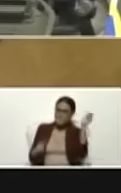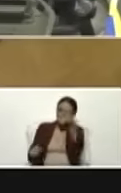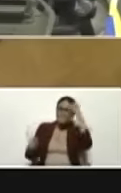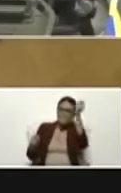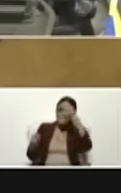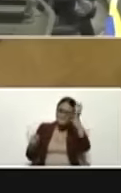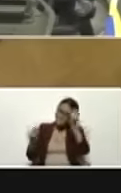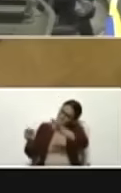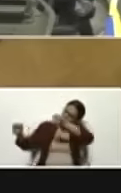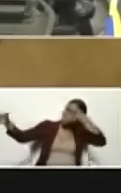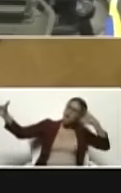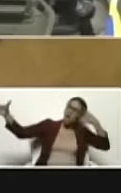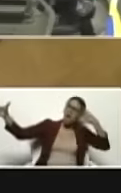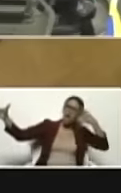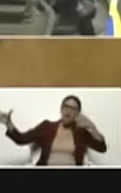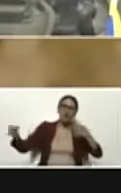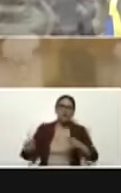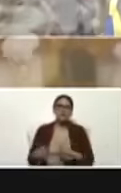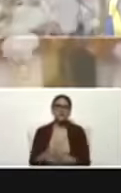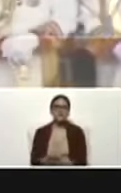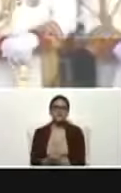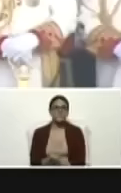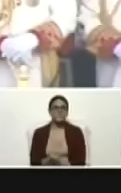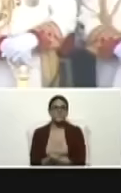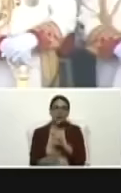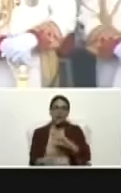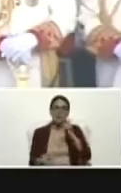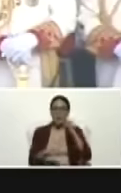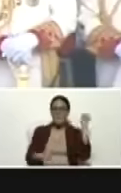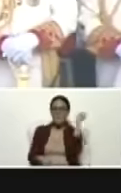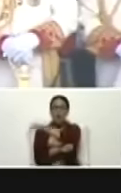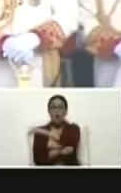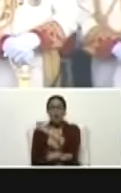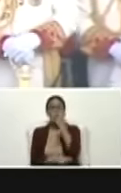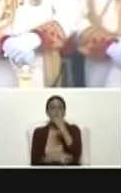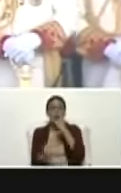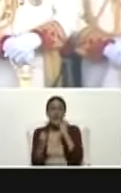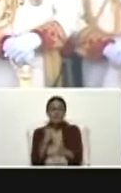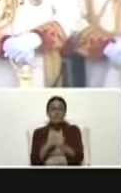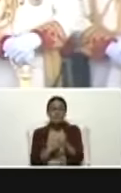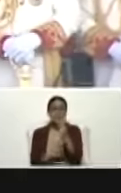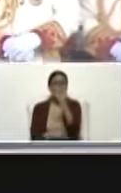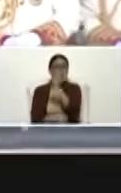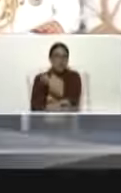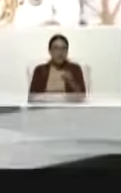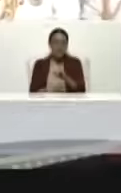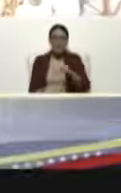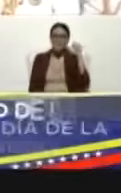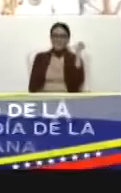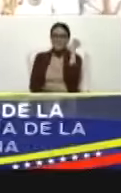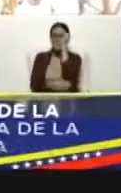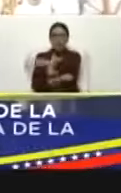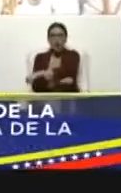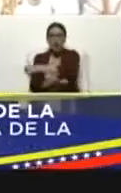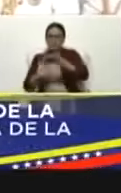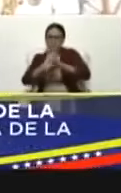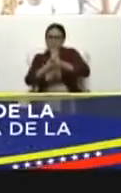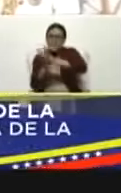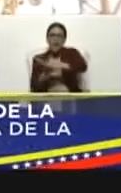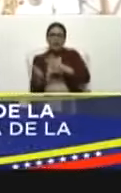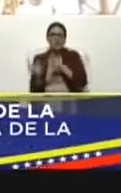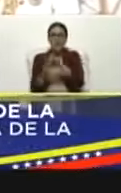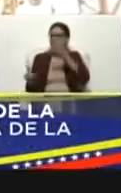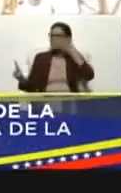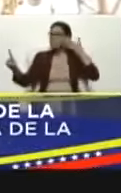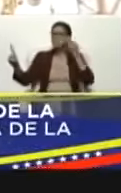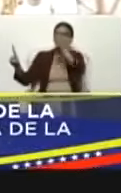y con un solo lanzazo derrumbó a Goliat y acabó con la prepotencia de